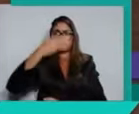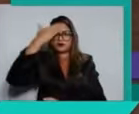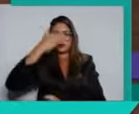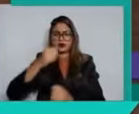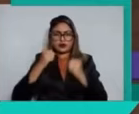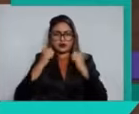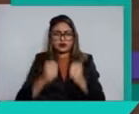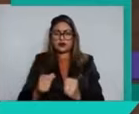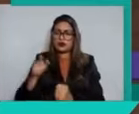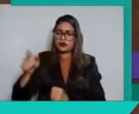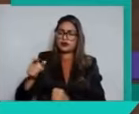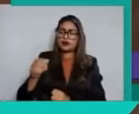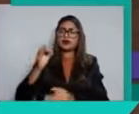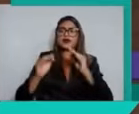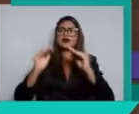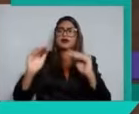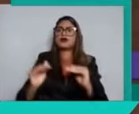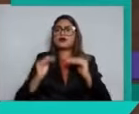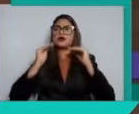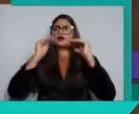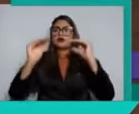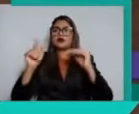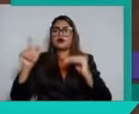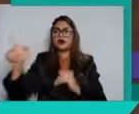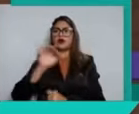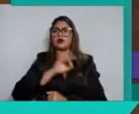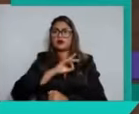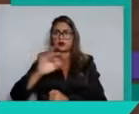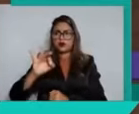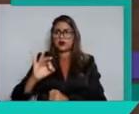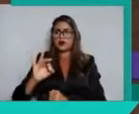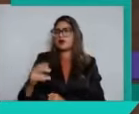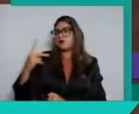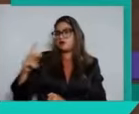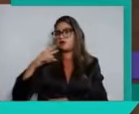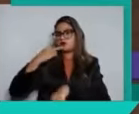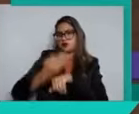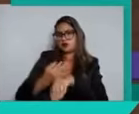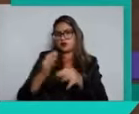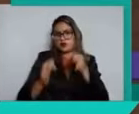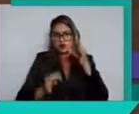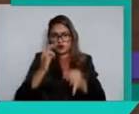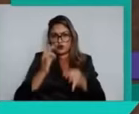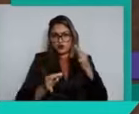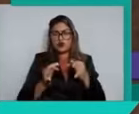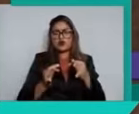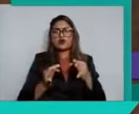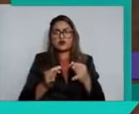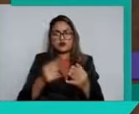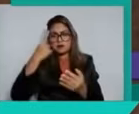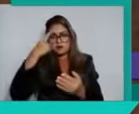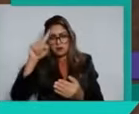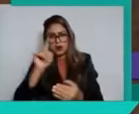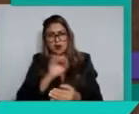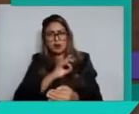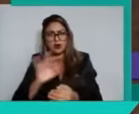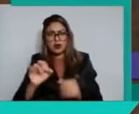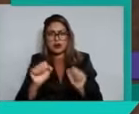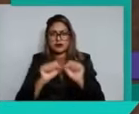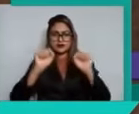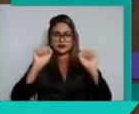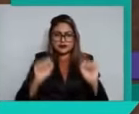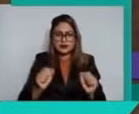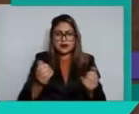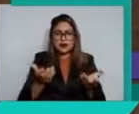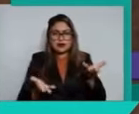Nación hará efectiva su función jurisdiccional para preservar el sistema de pesos y contrapesos